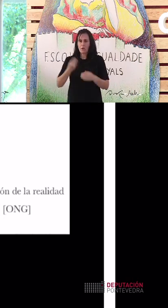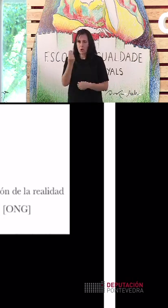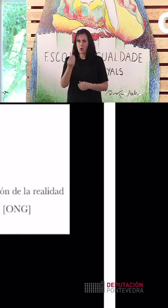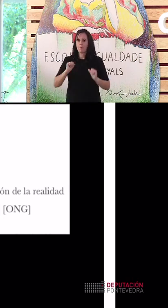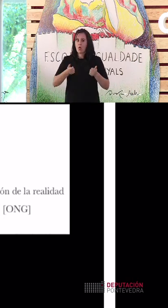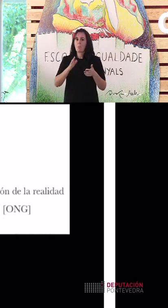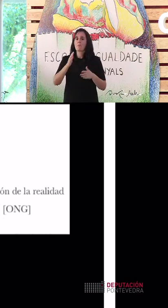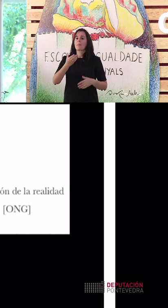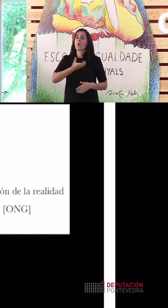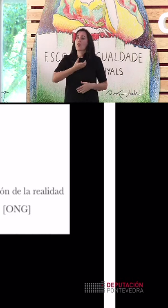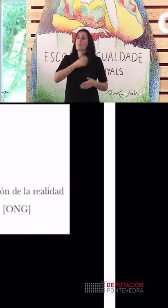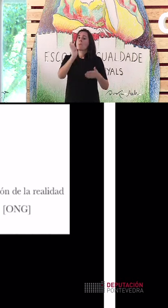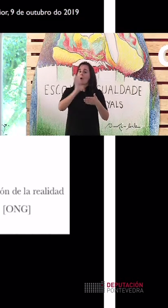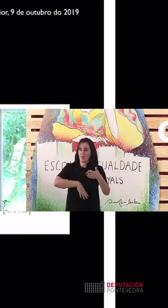Barcelona